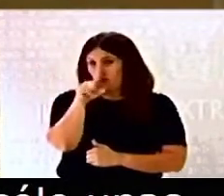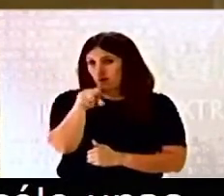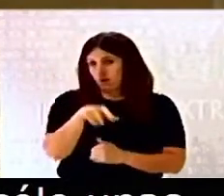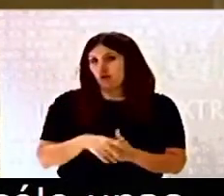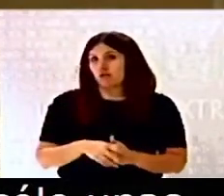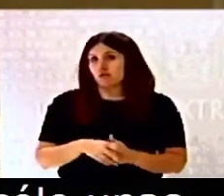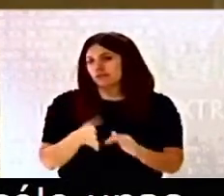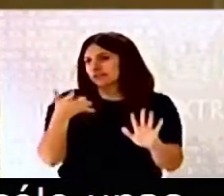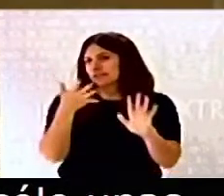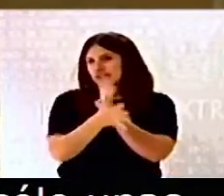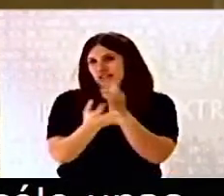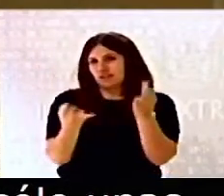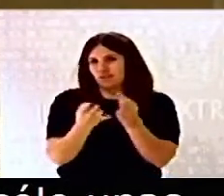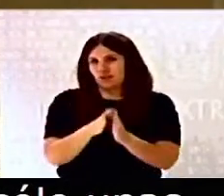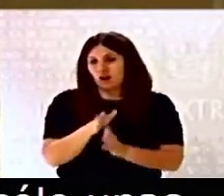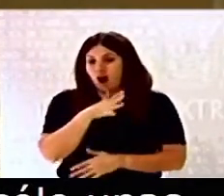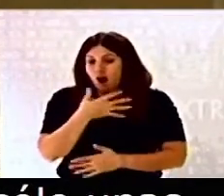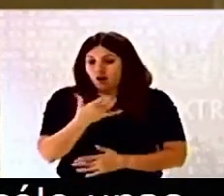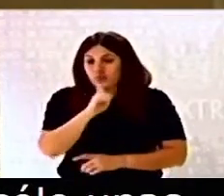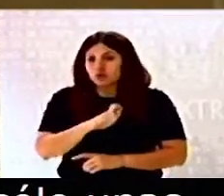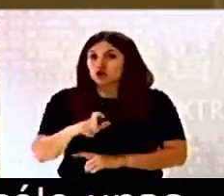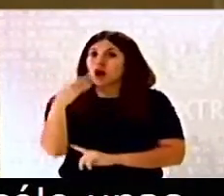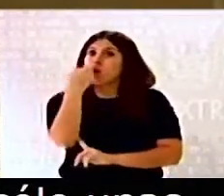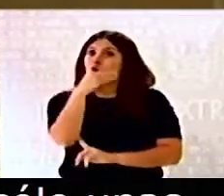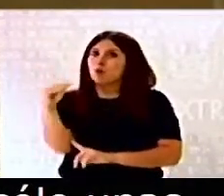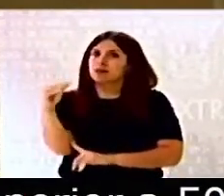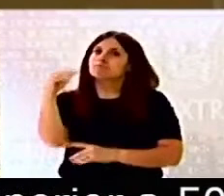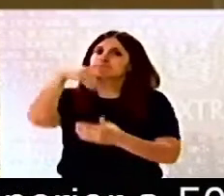Esto quiere decir que está ingresando gente joven,